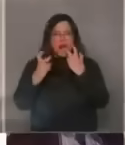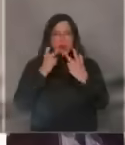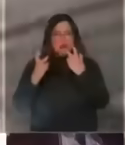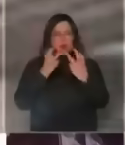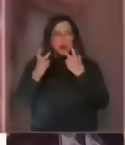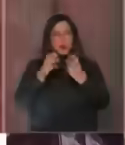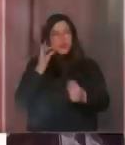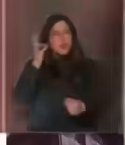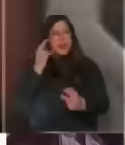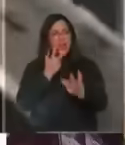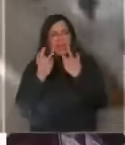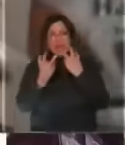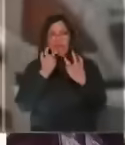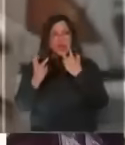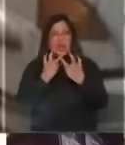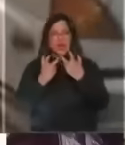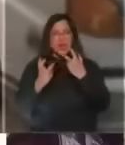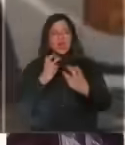se